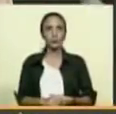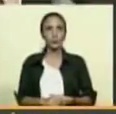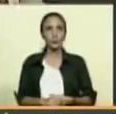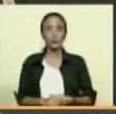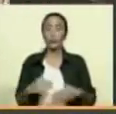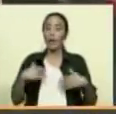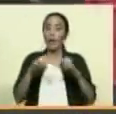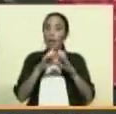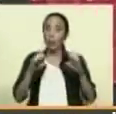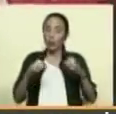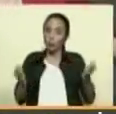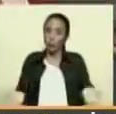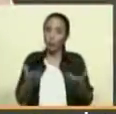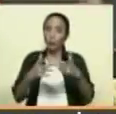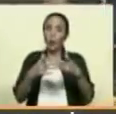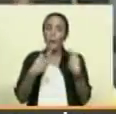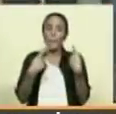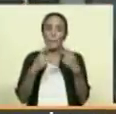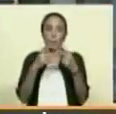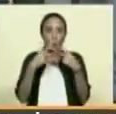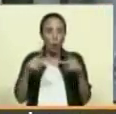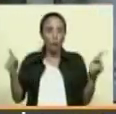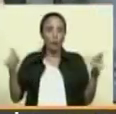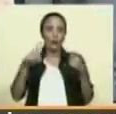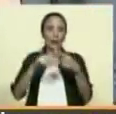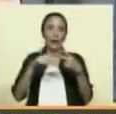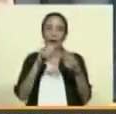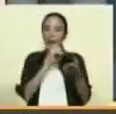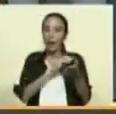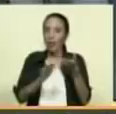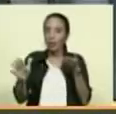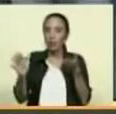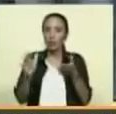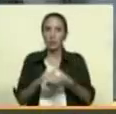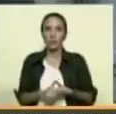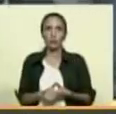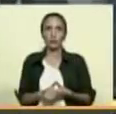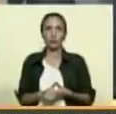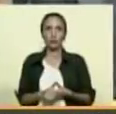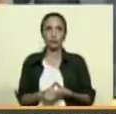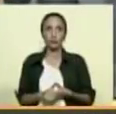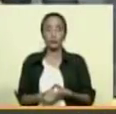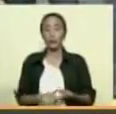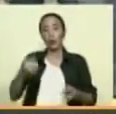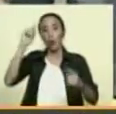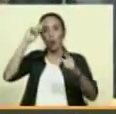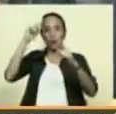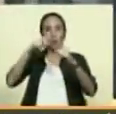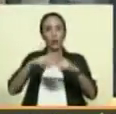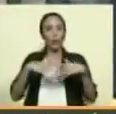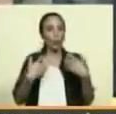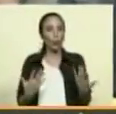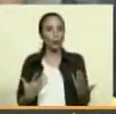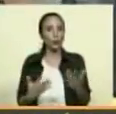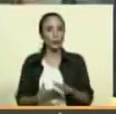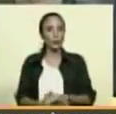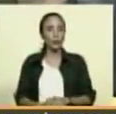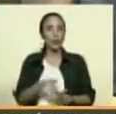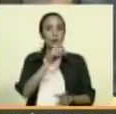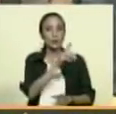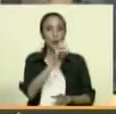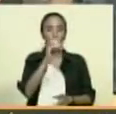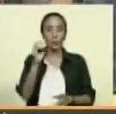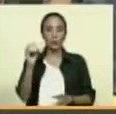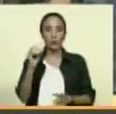La educación pública hay que fortalecerla y tenemos que llegar a la meta de